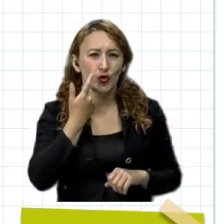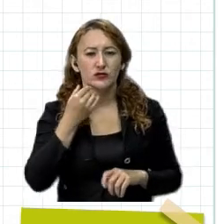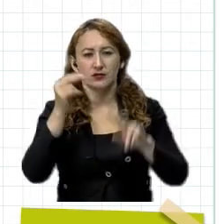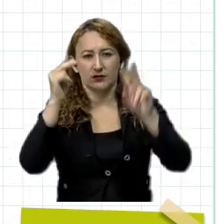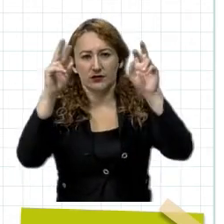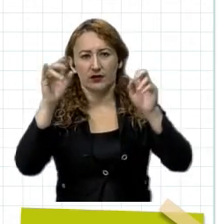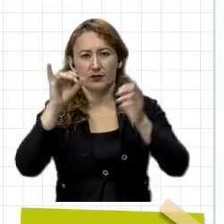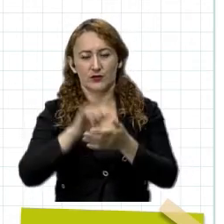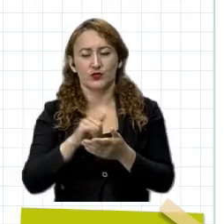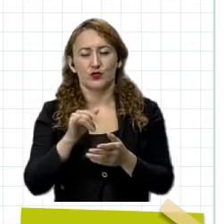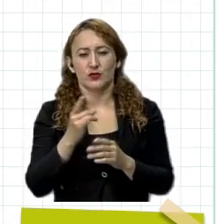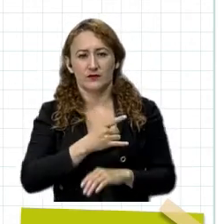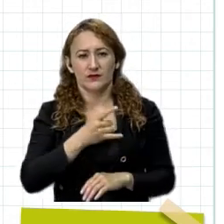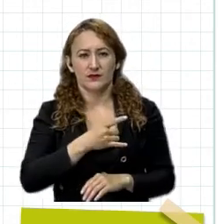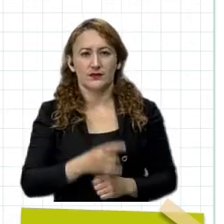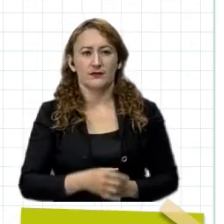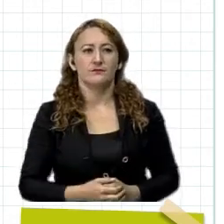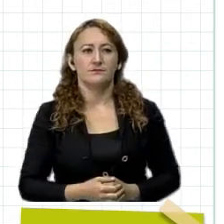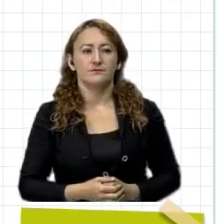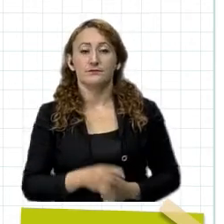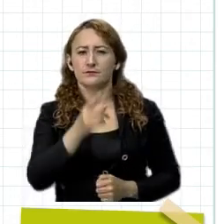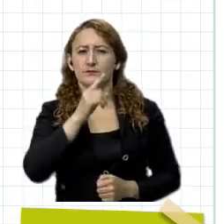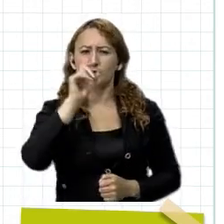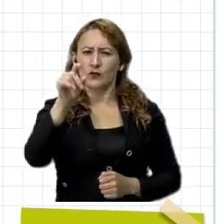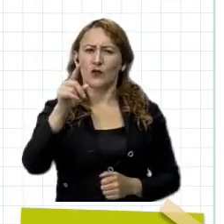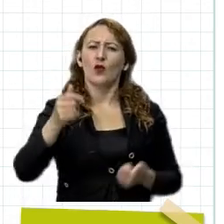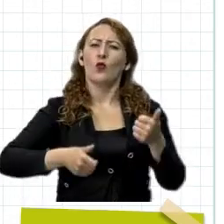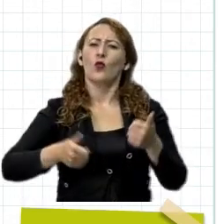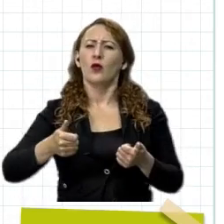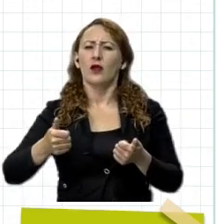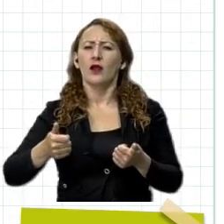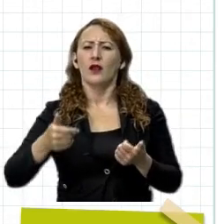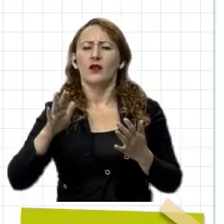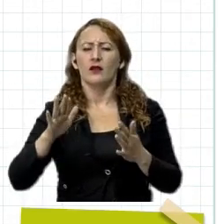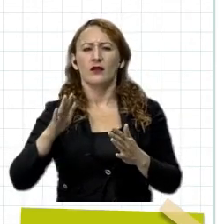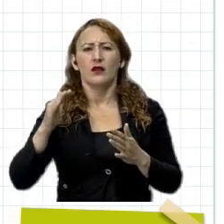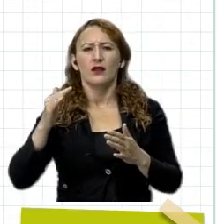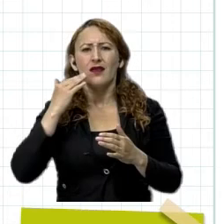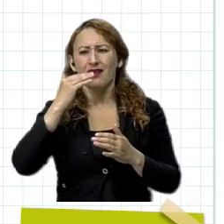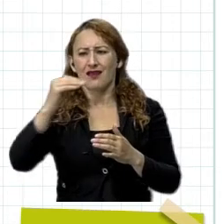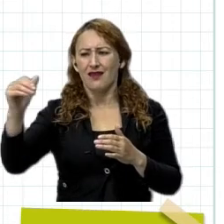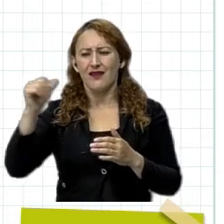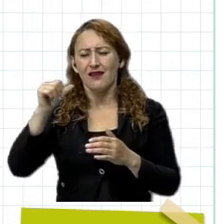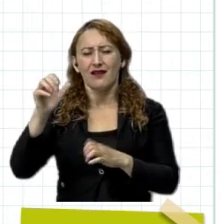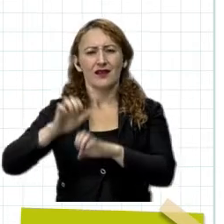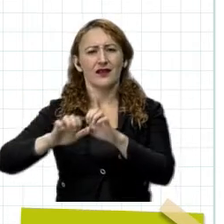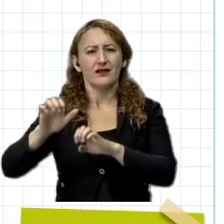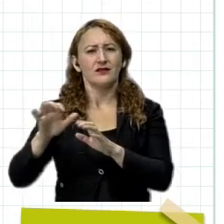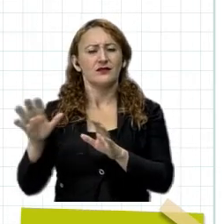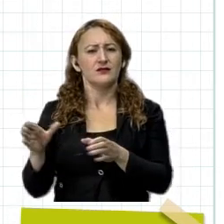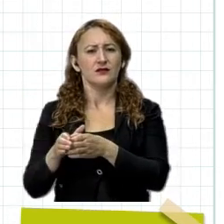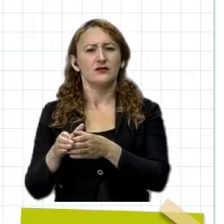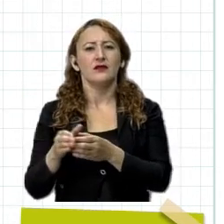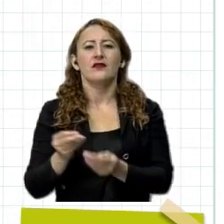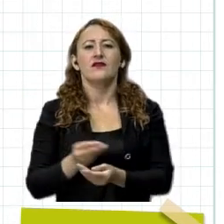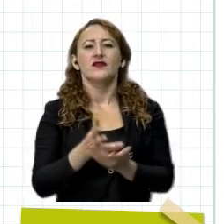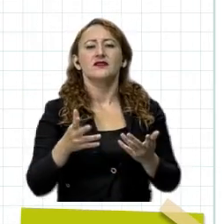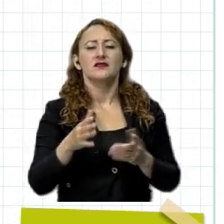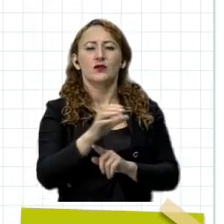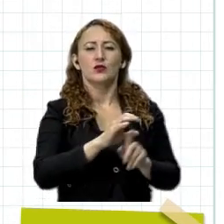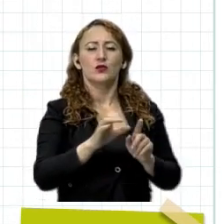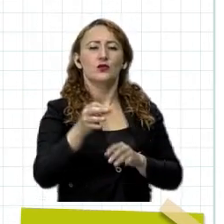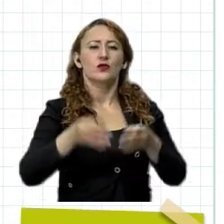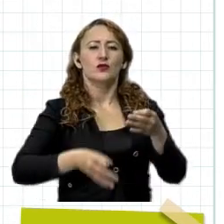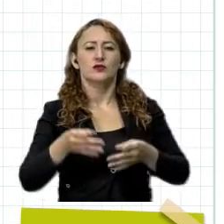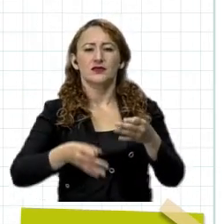temas en la universidad. Ella pregunta, ¿cuál es el papel de los feminismos en estos temas de la diversidad cultural y la